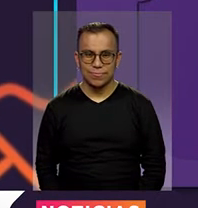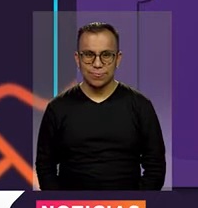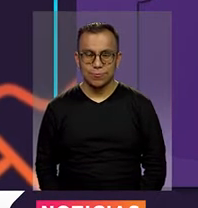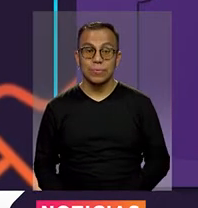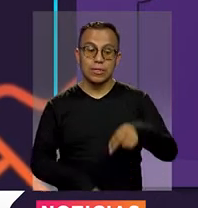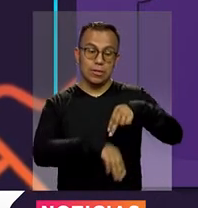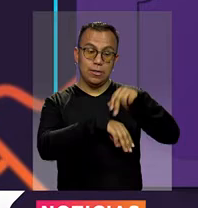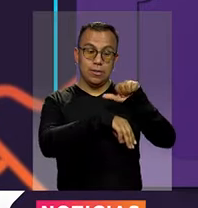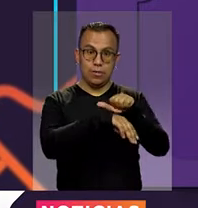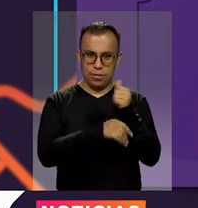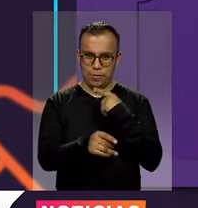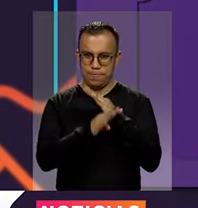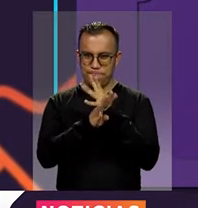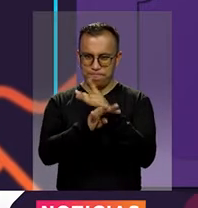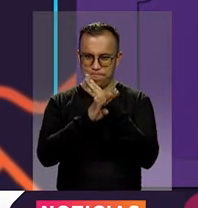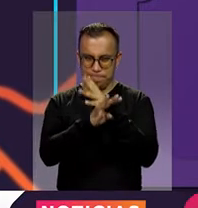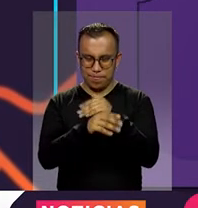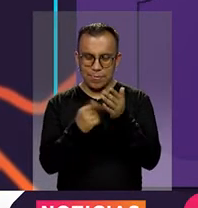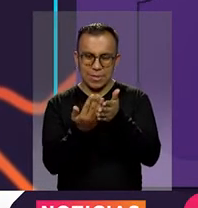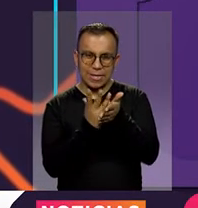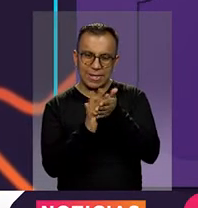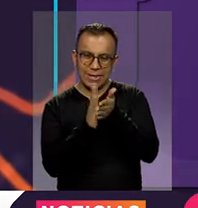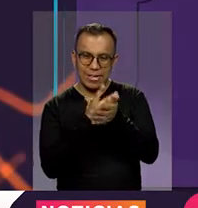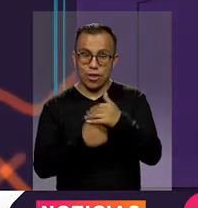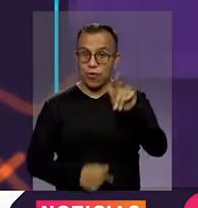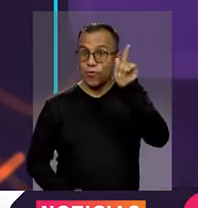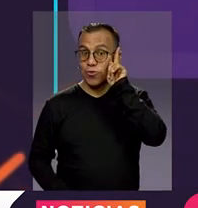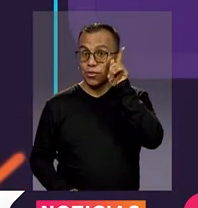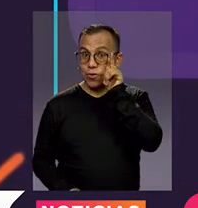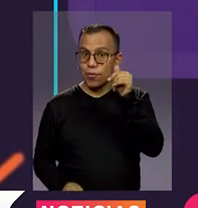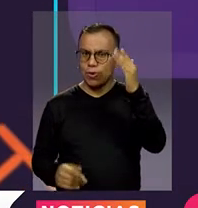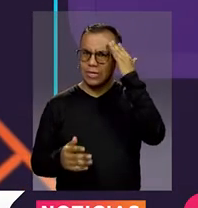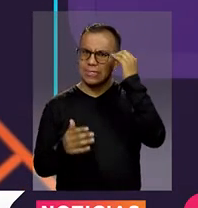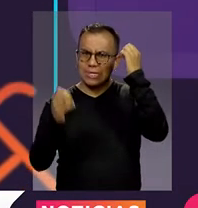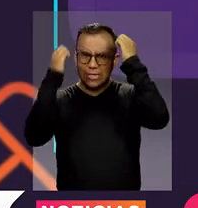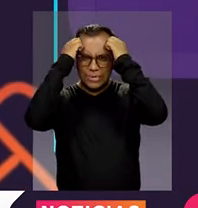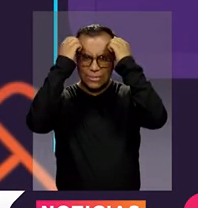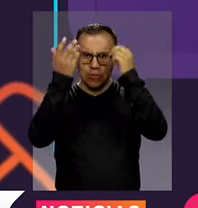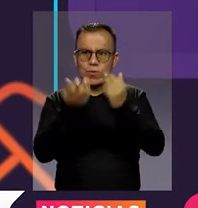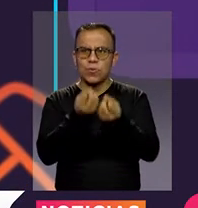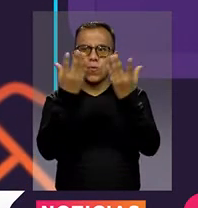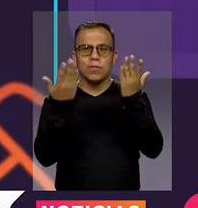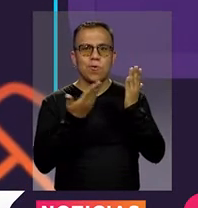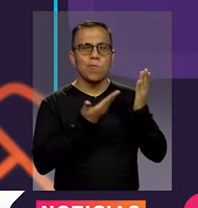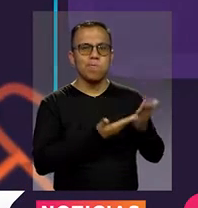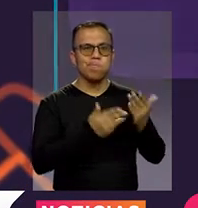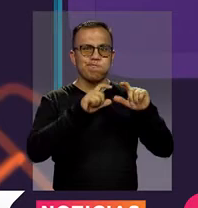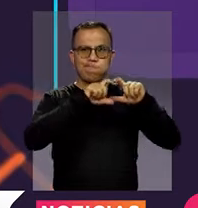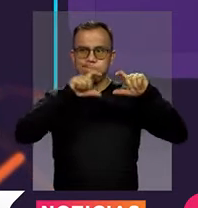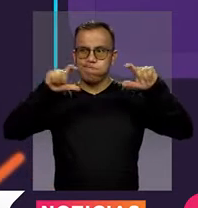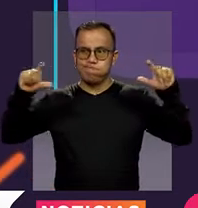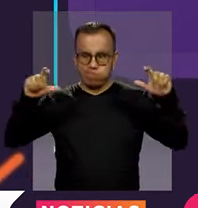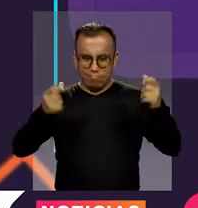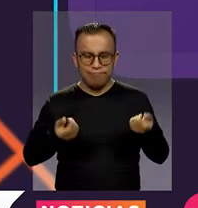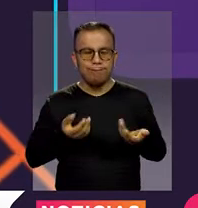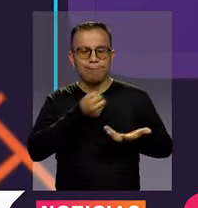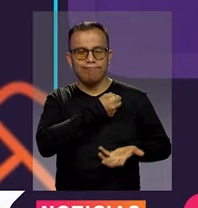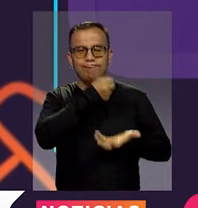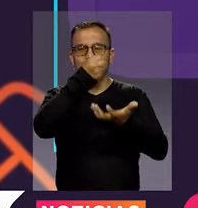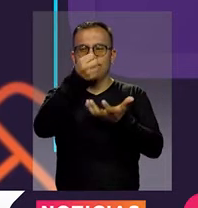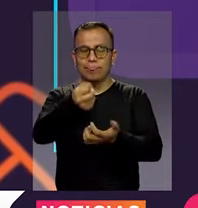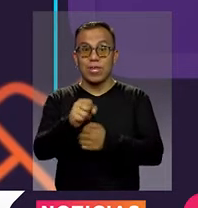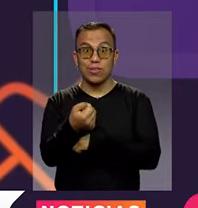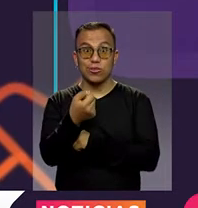Antonio Nariño, Barrios Unidos, Ciudad Bolívar, Fontibón y San Cristóbal dispusieron 3.882 millones de pesos en